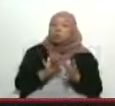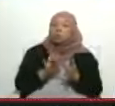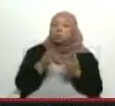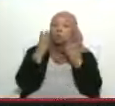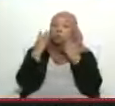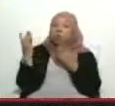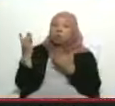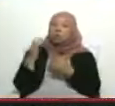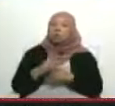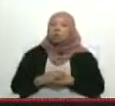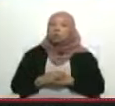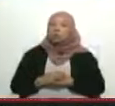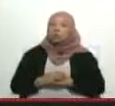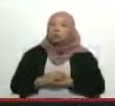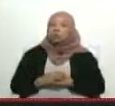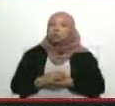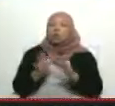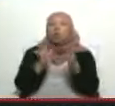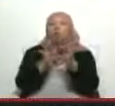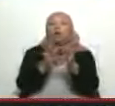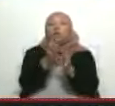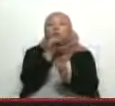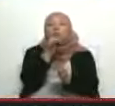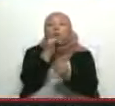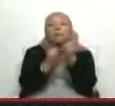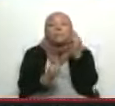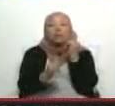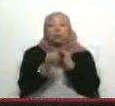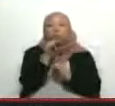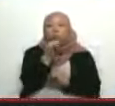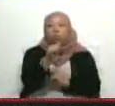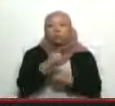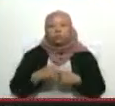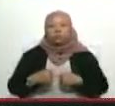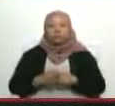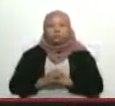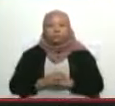Vamos de inmediato a ver lo que sucede a esta hora de información de último minuto.